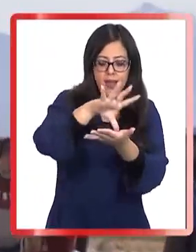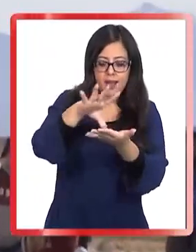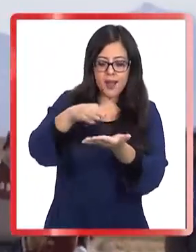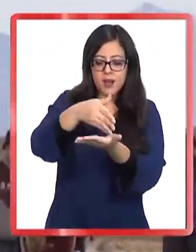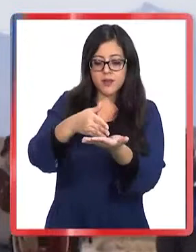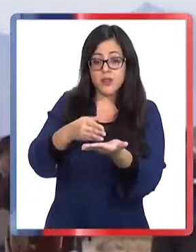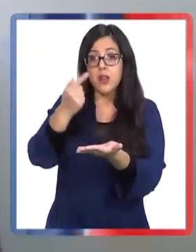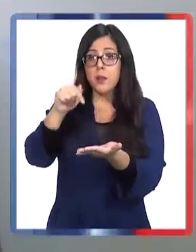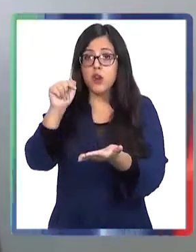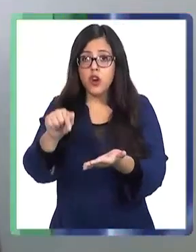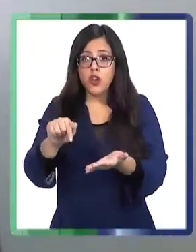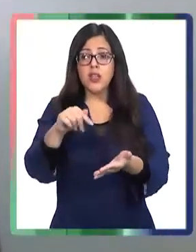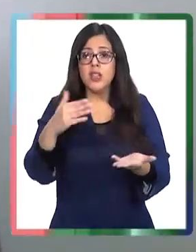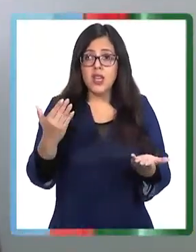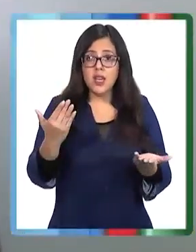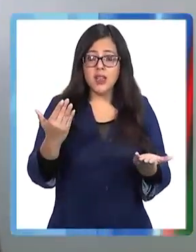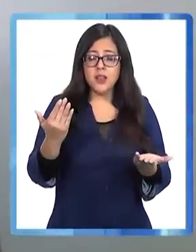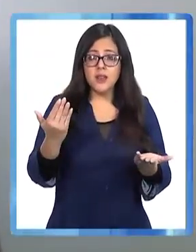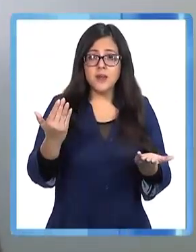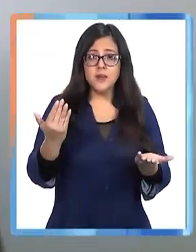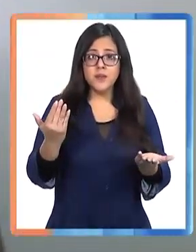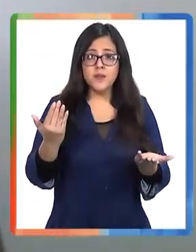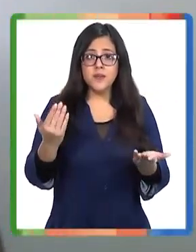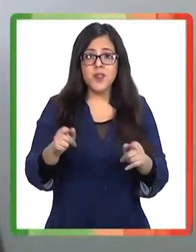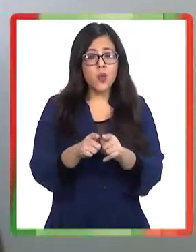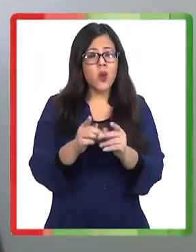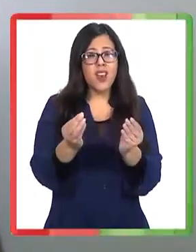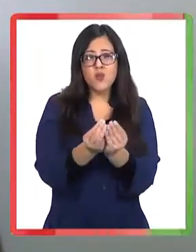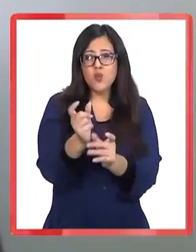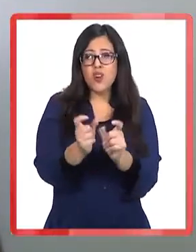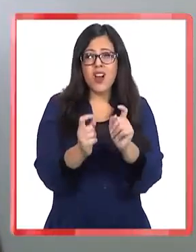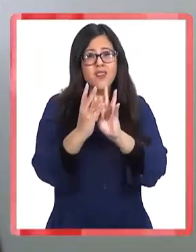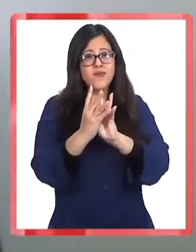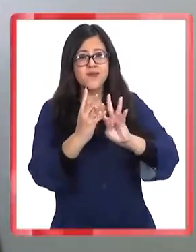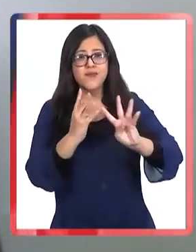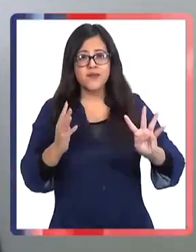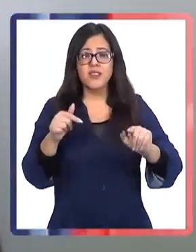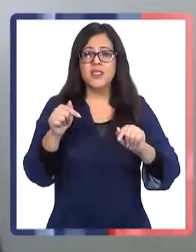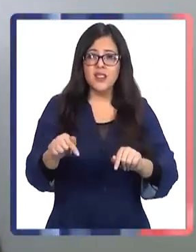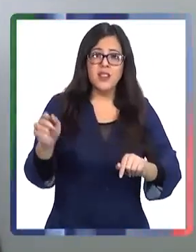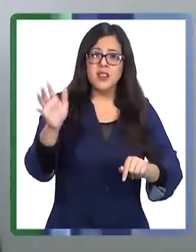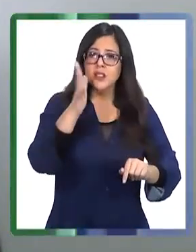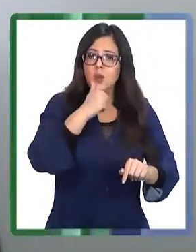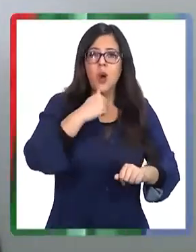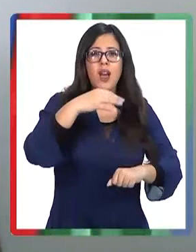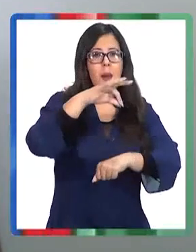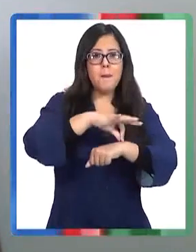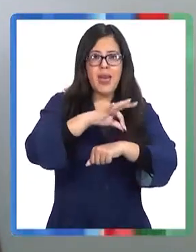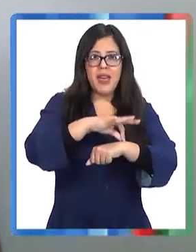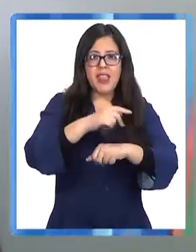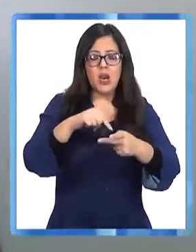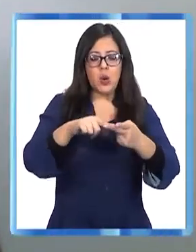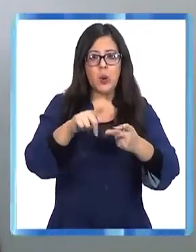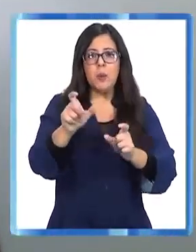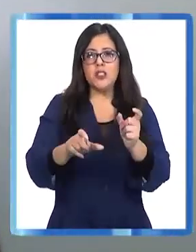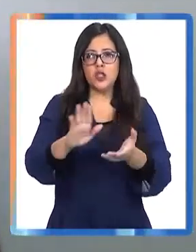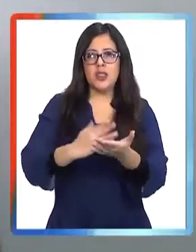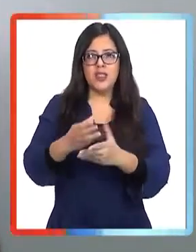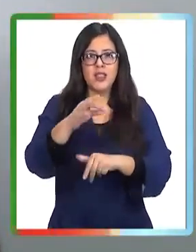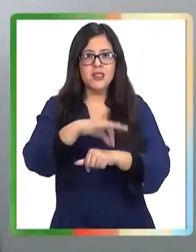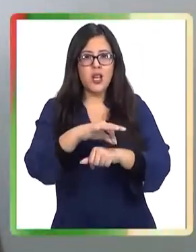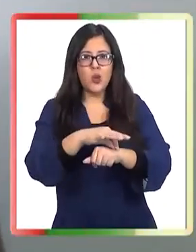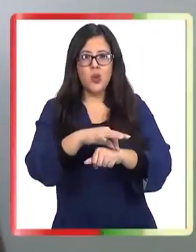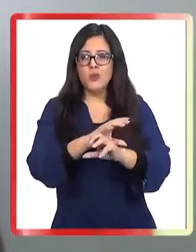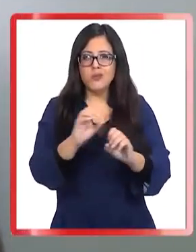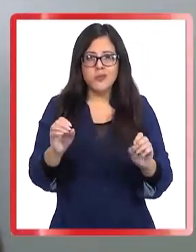pero vemos que constantemente está siendo colapsada y no cuentan ellos con un médico, no cuentan con personal de